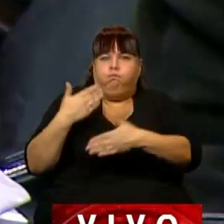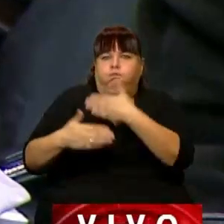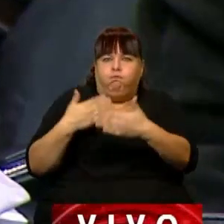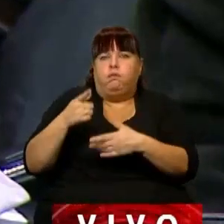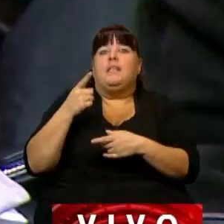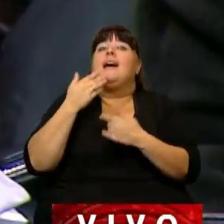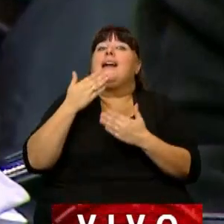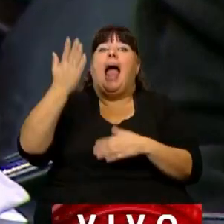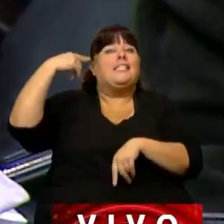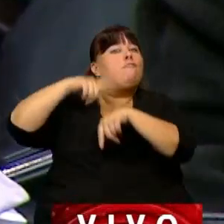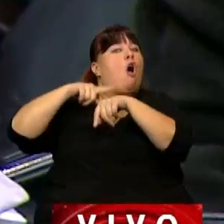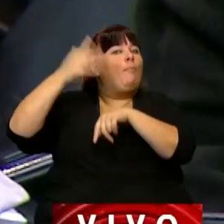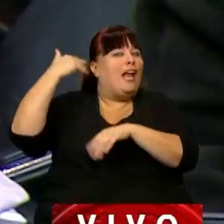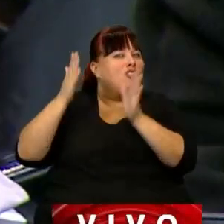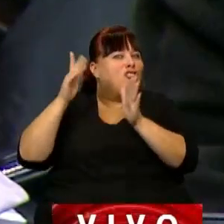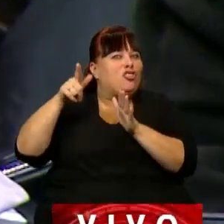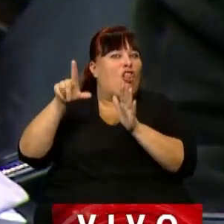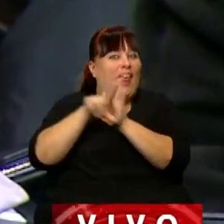que trajo en aquel momento,